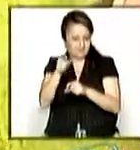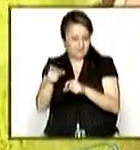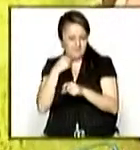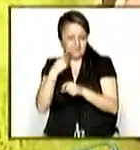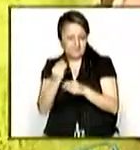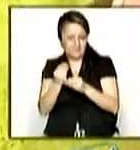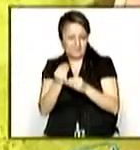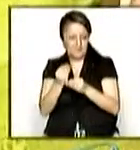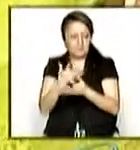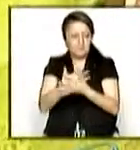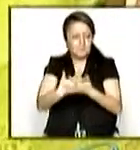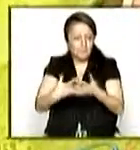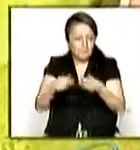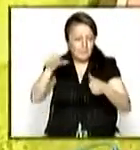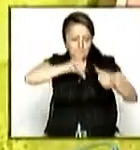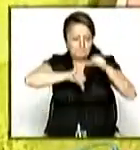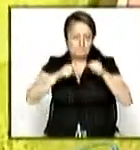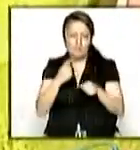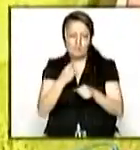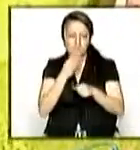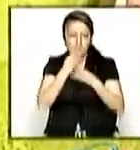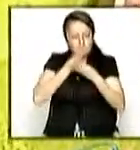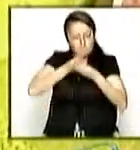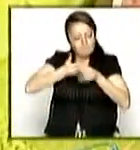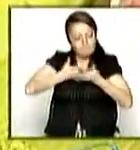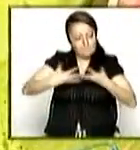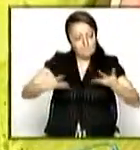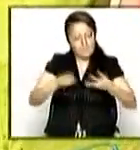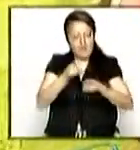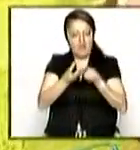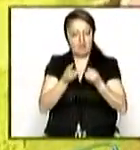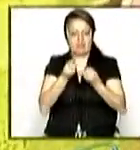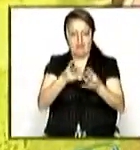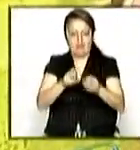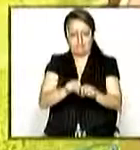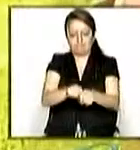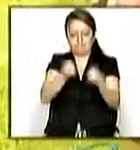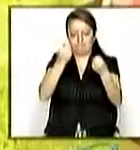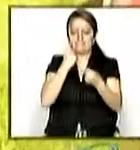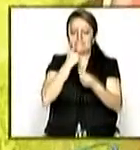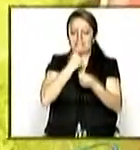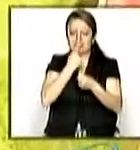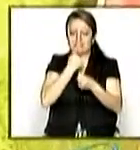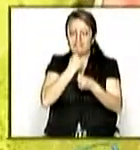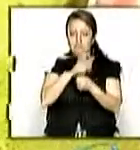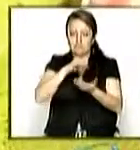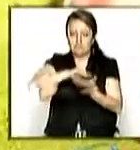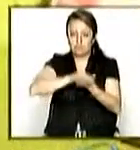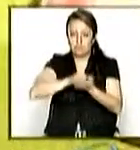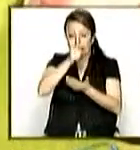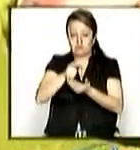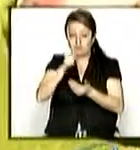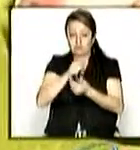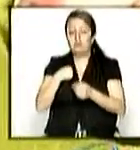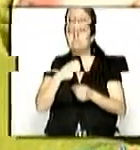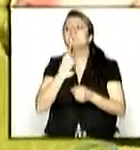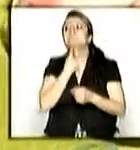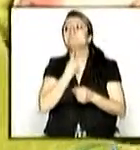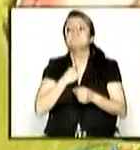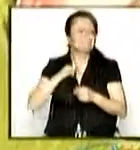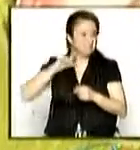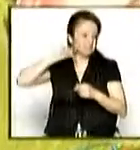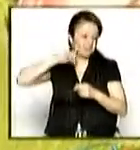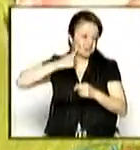saliva es muy ácida, de por sí es muy ácida y corroe el metal. Y si el paciente le gusta los cítricos, más